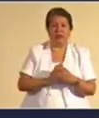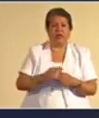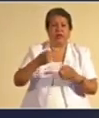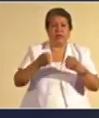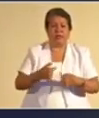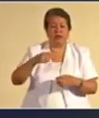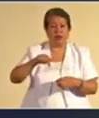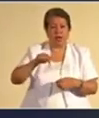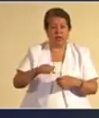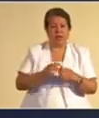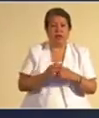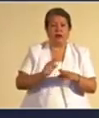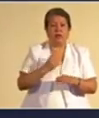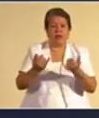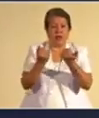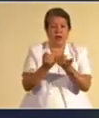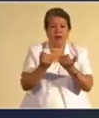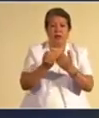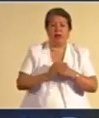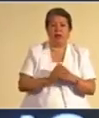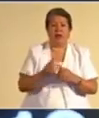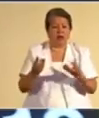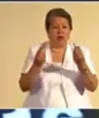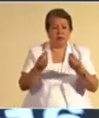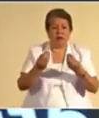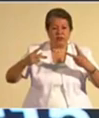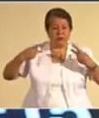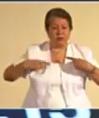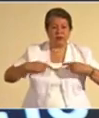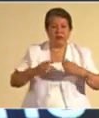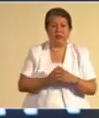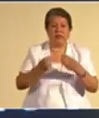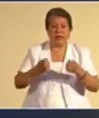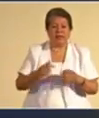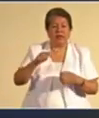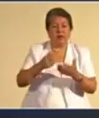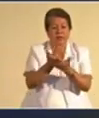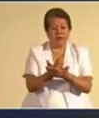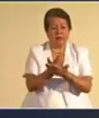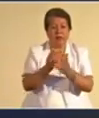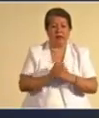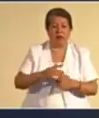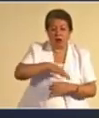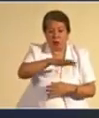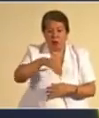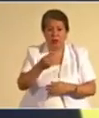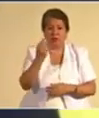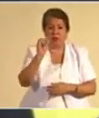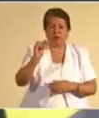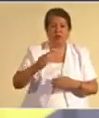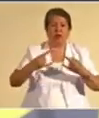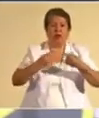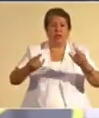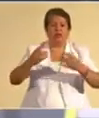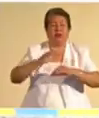aquí porque, al igual que muchos ciudadanos, estamos esperando y buscamos un momento